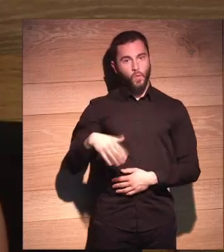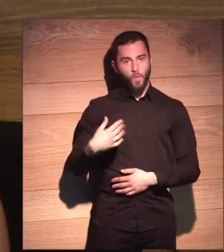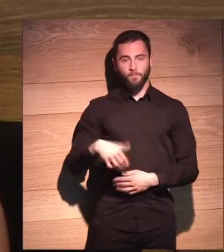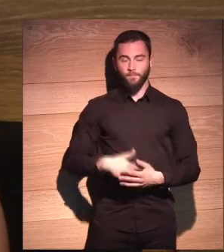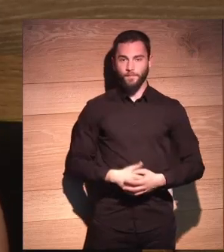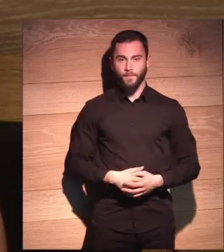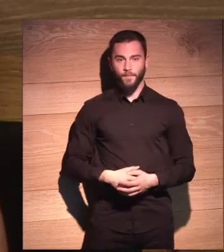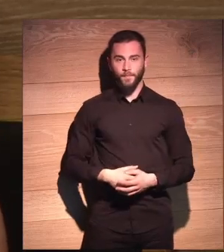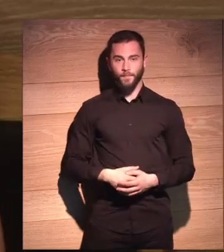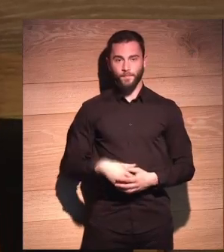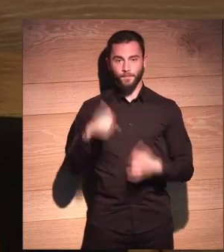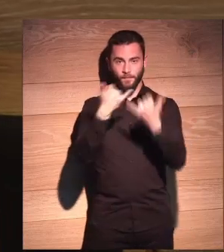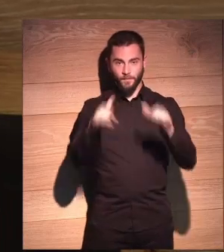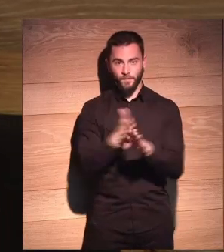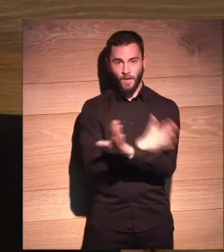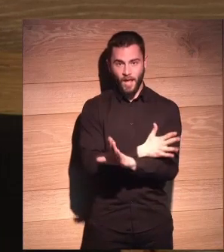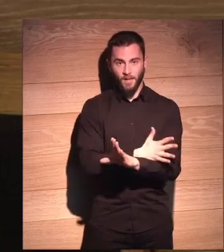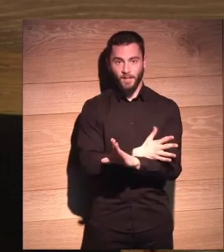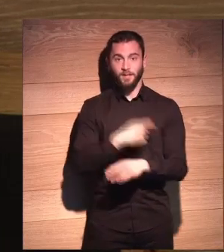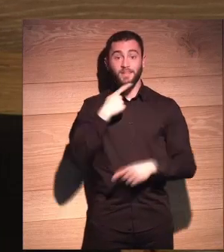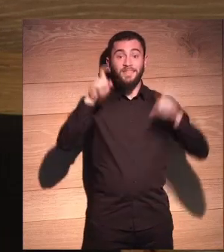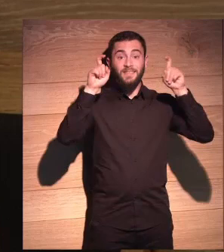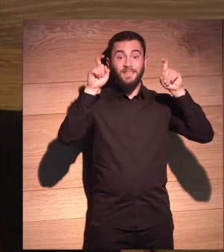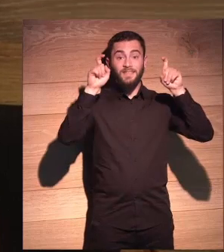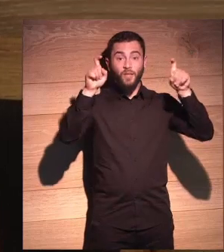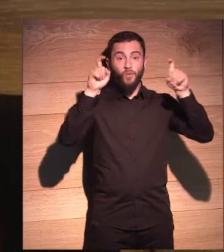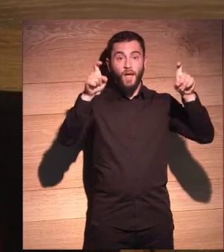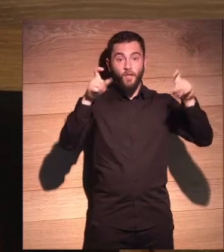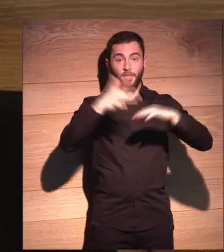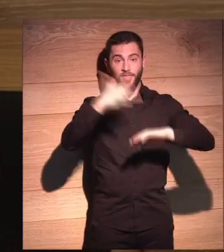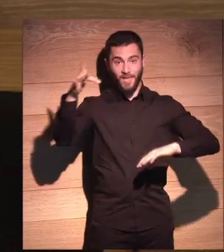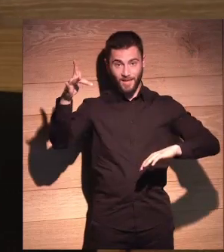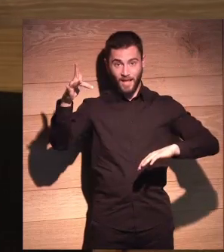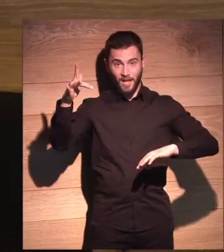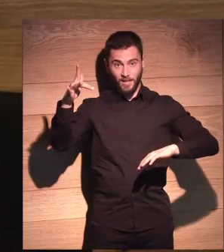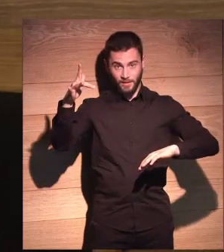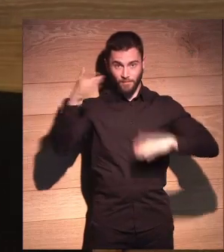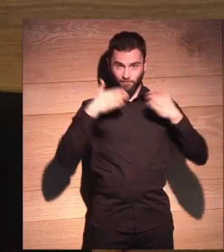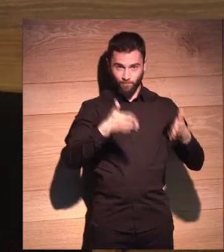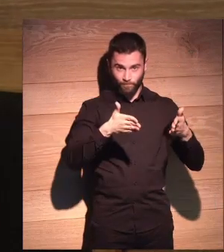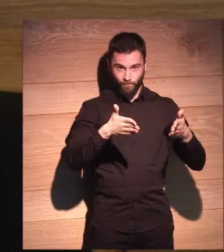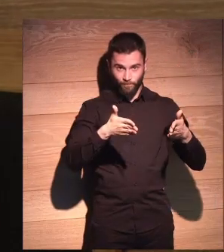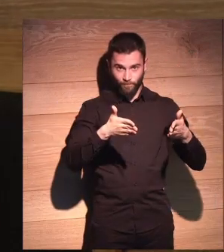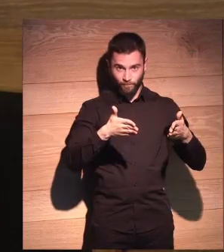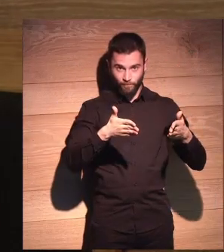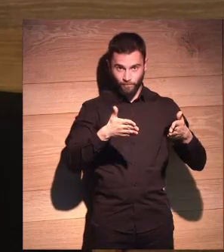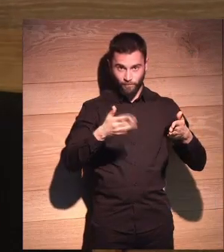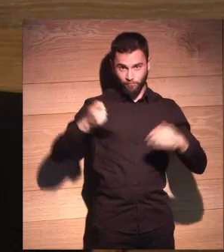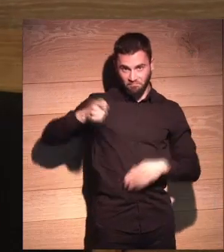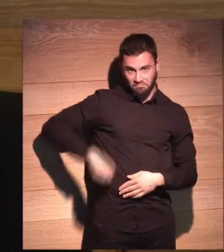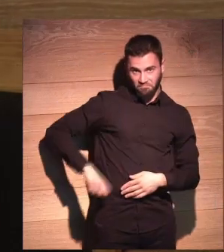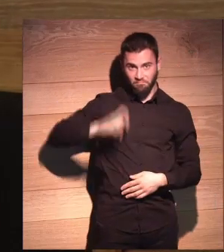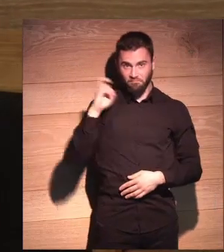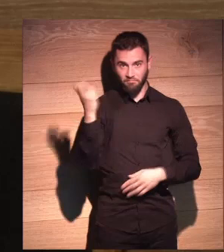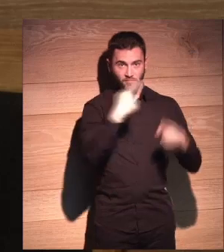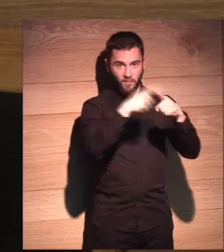al inicio de este evento habéis hablado de la educación digital, ¿vale? O sea, a pesar de que vuestras disciplinas sean diferentes